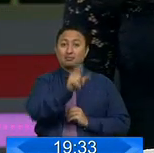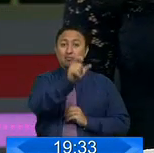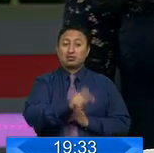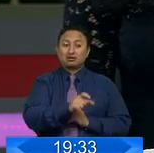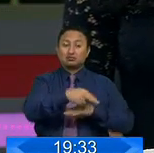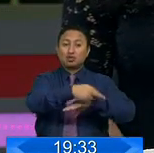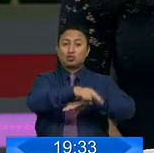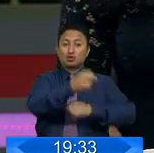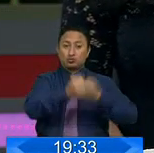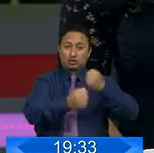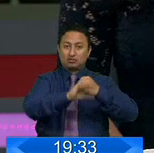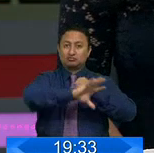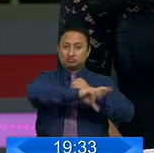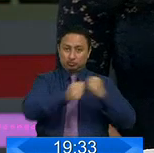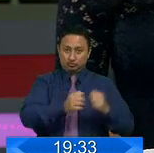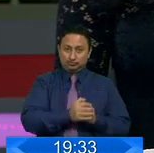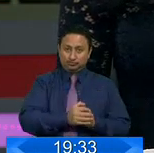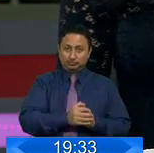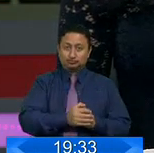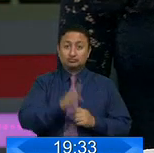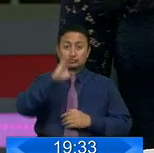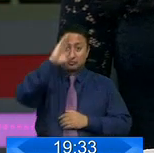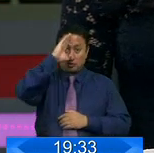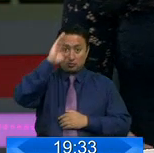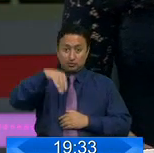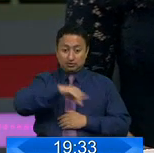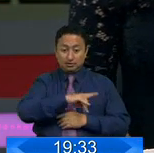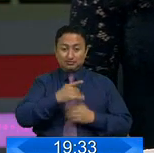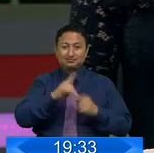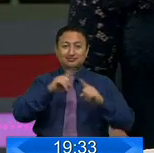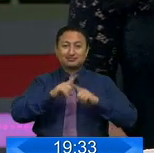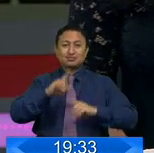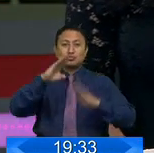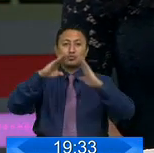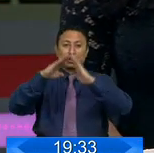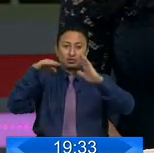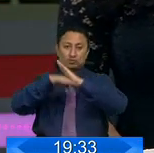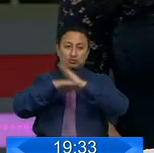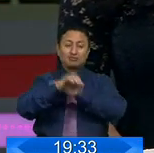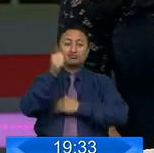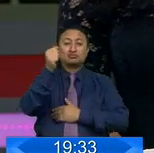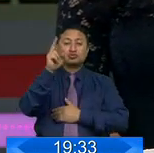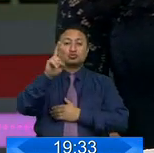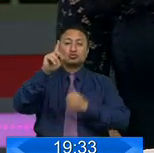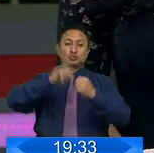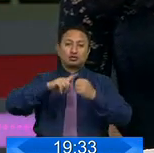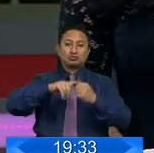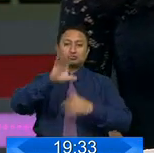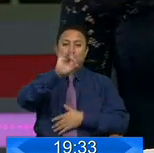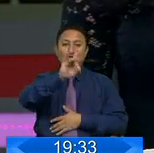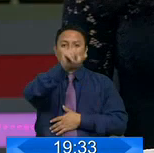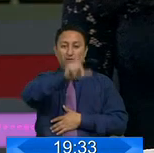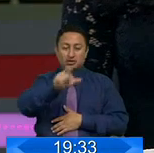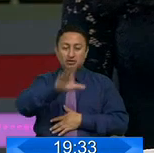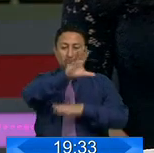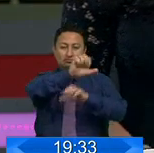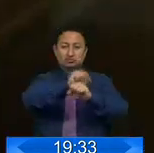de vehículos. Los uniformados realizaron varios allanamientos en el sur de Quito. 8 personas fueron detenidas.